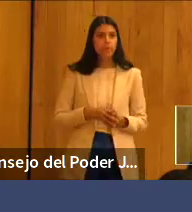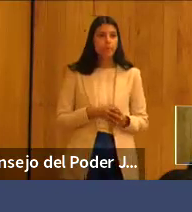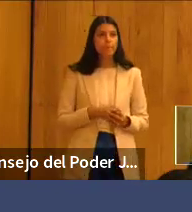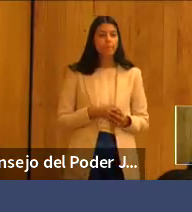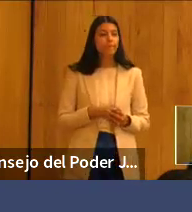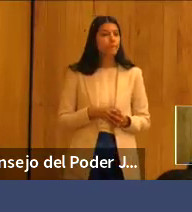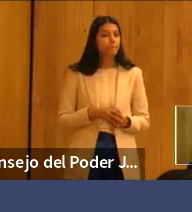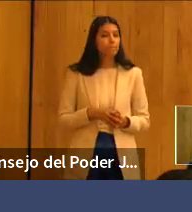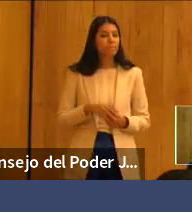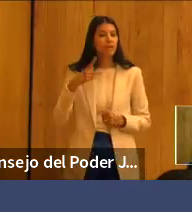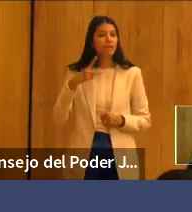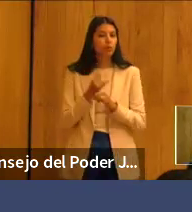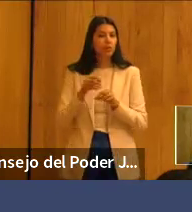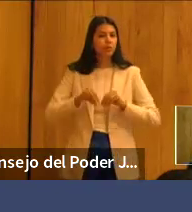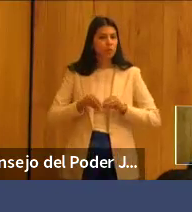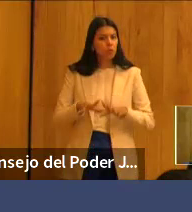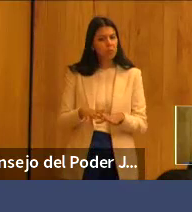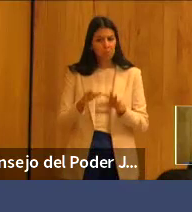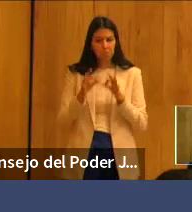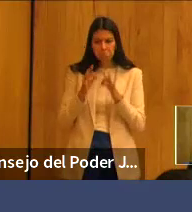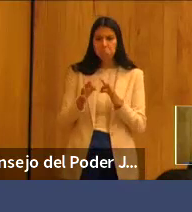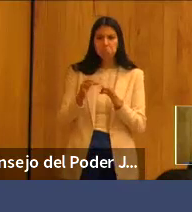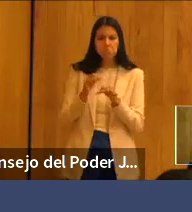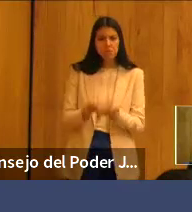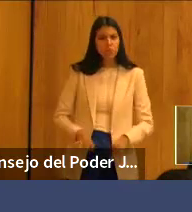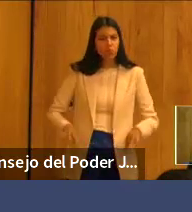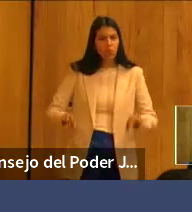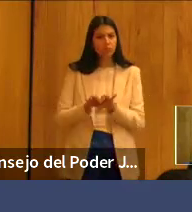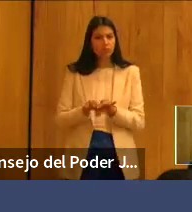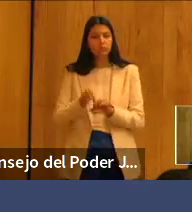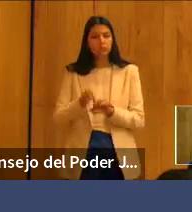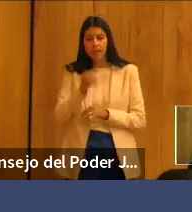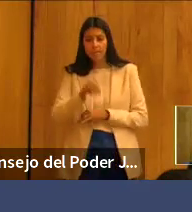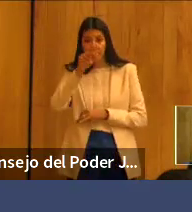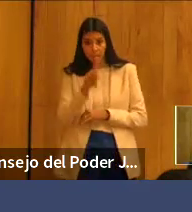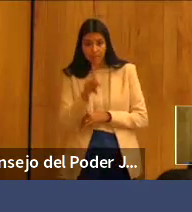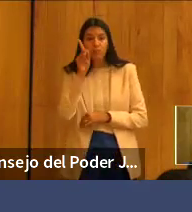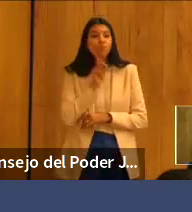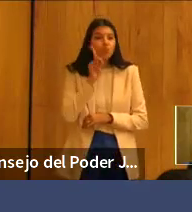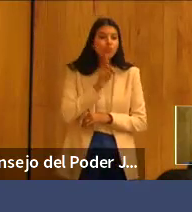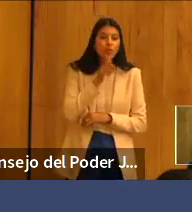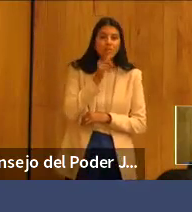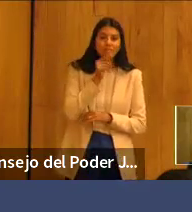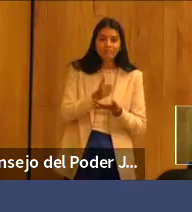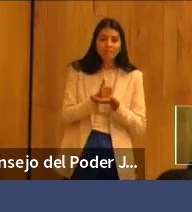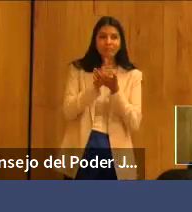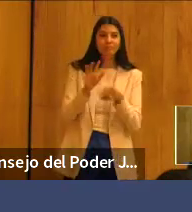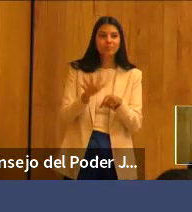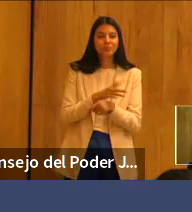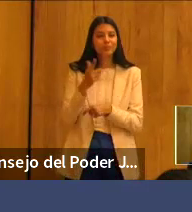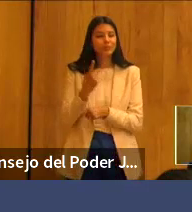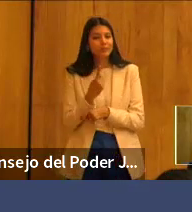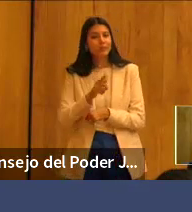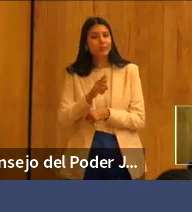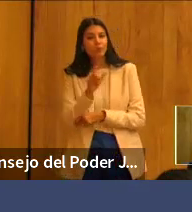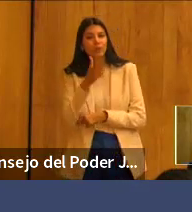Su información fue muy relevante y además teníamos una Ministerio Público mujer, porque generalmente tenemos problemas